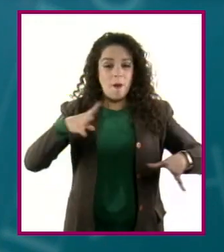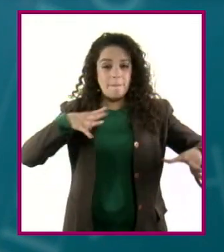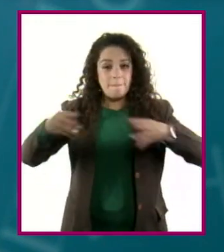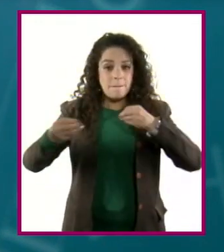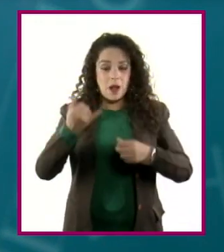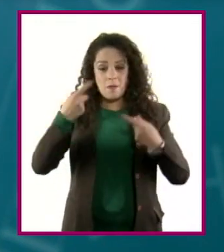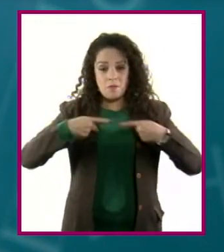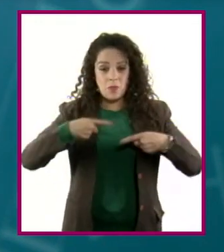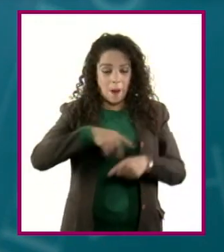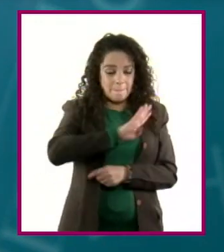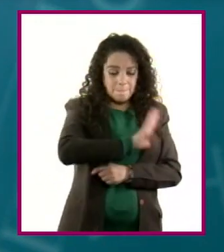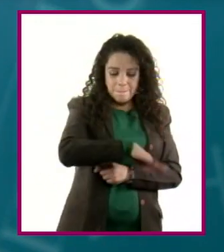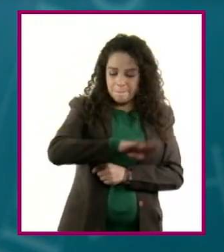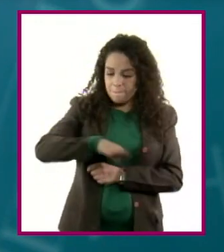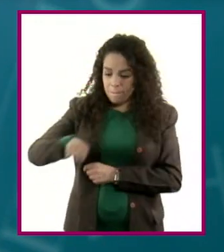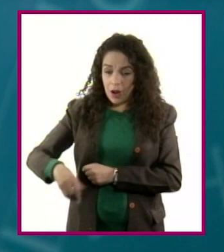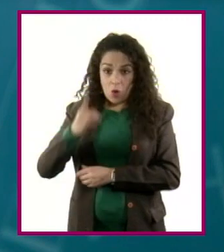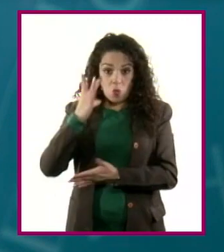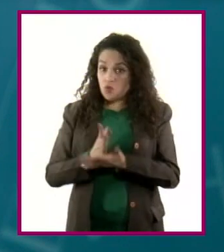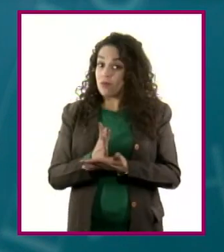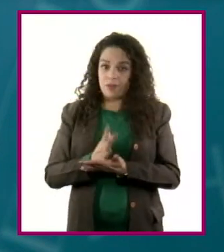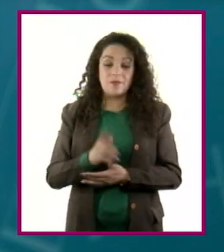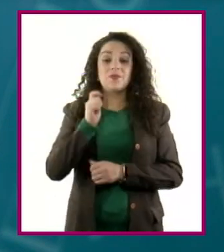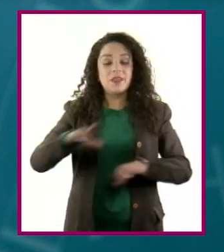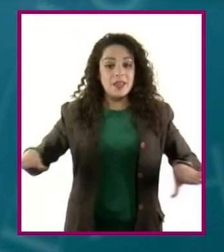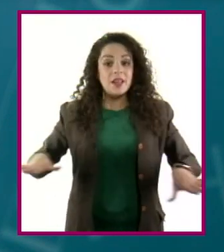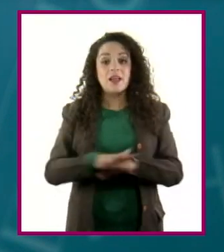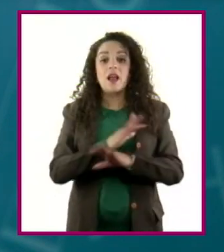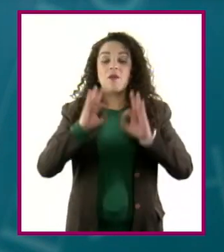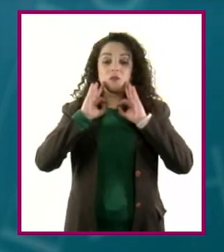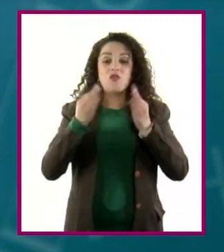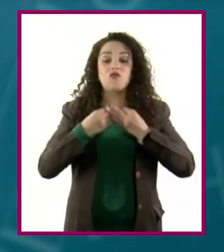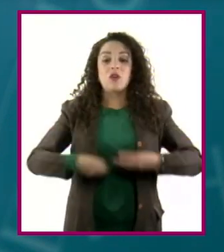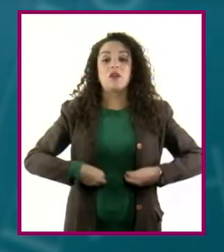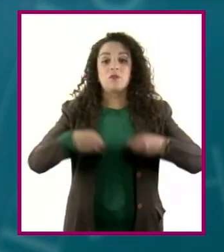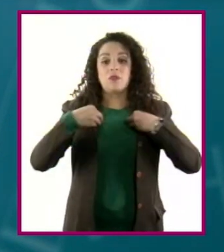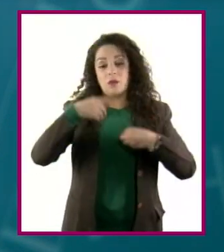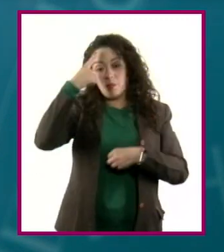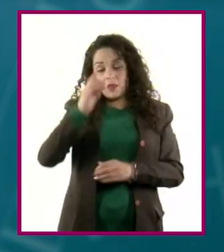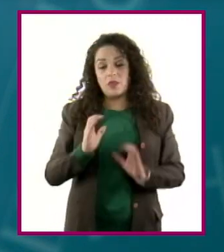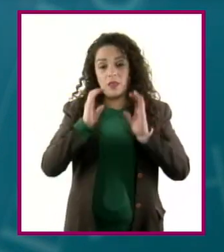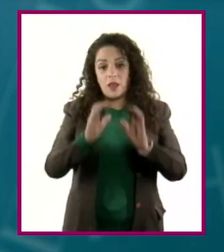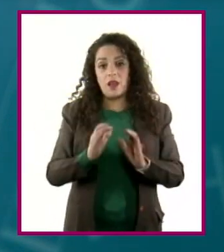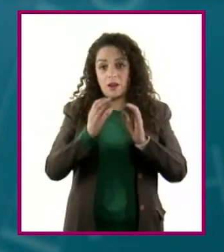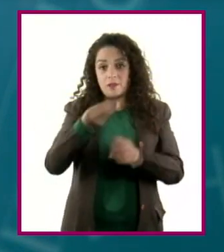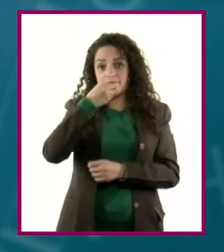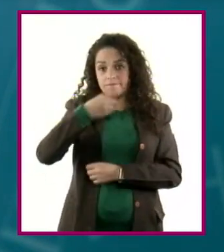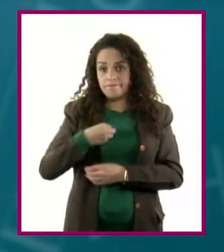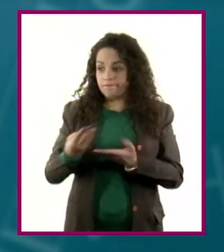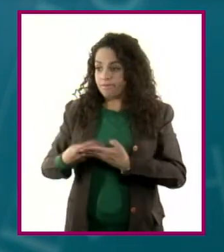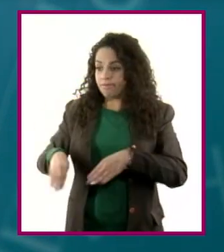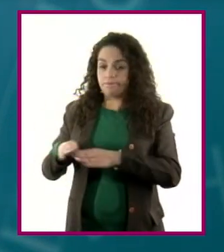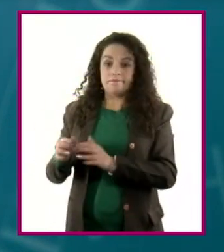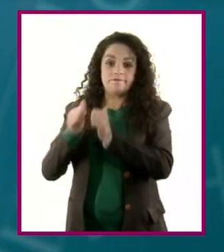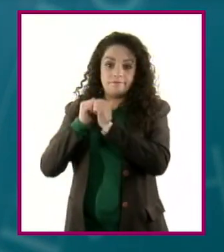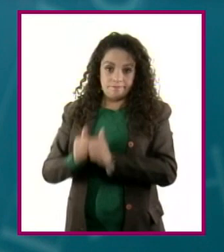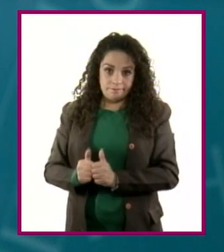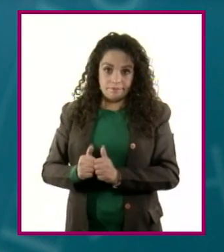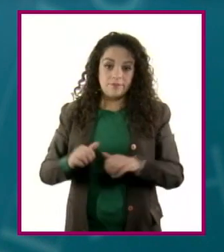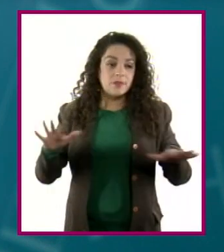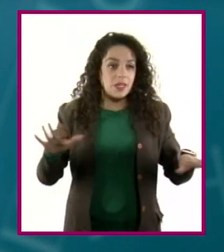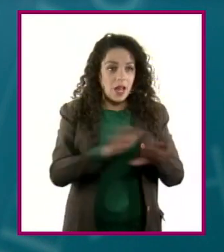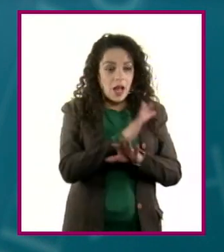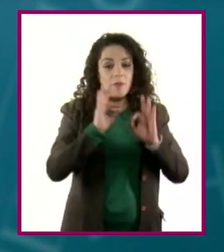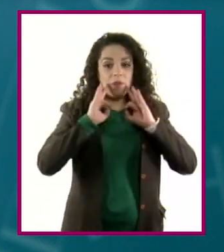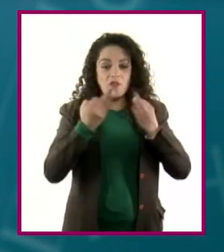defunciones, sino también por los cambios de vida que suponen las medidas preventivas y de confinamiento, los cambios en el mundo del trabajo